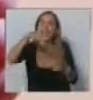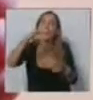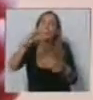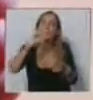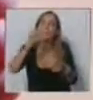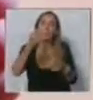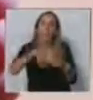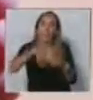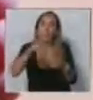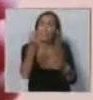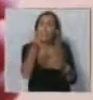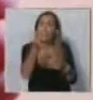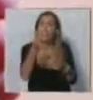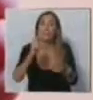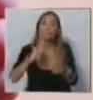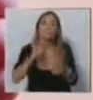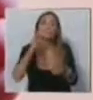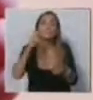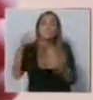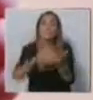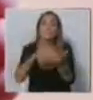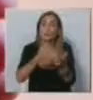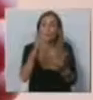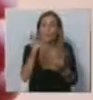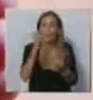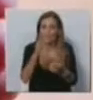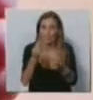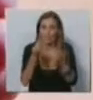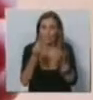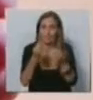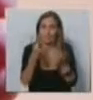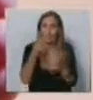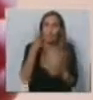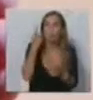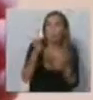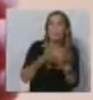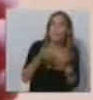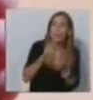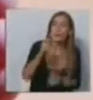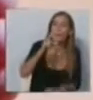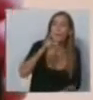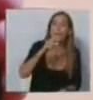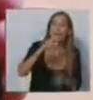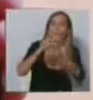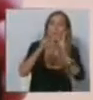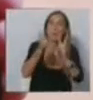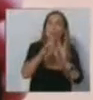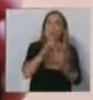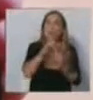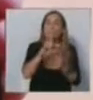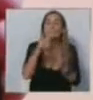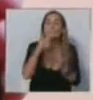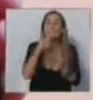28 mil millones. Imaginamos lo que es esta cantidad de dinero que se ha pagado, ¿no? Claro. Podemos comprar en materia de nuevos medios y tecnología